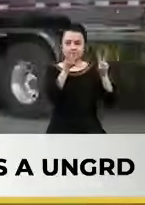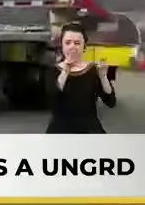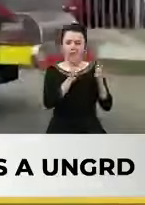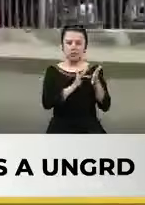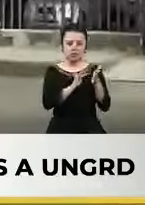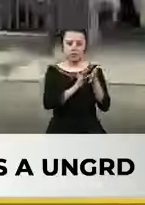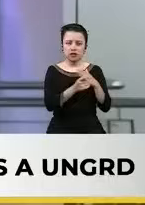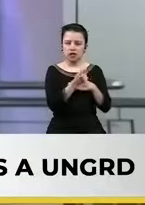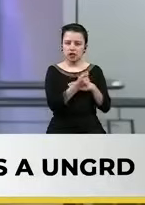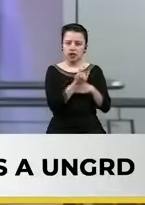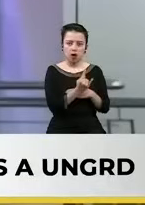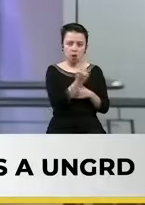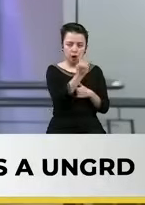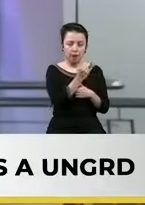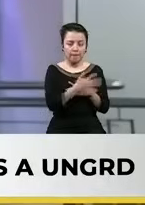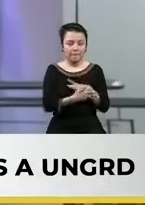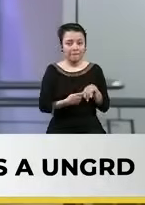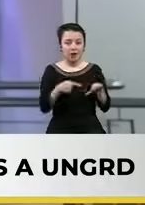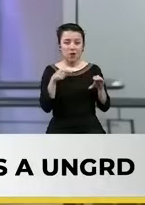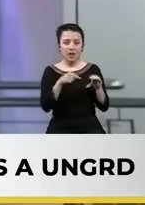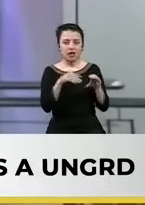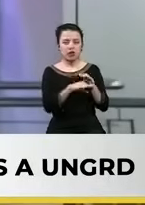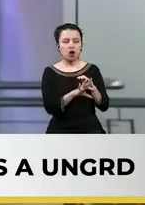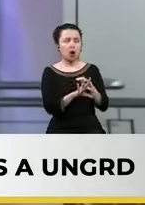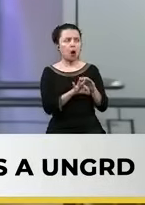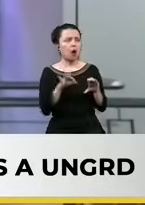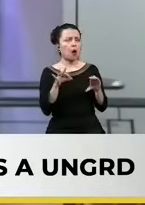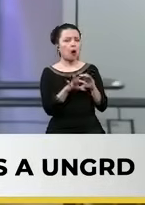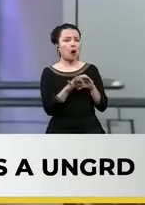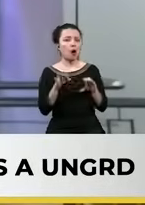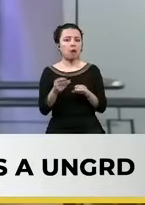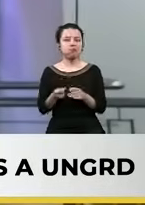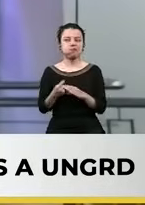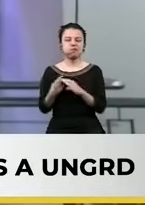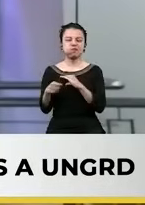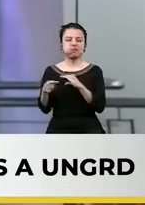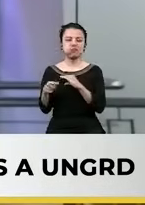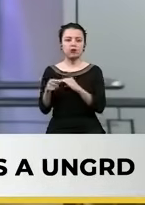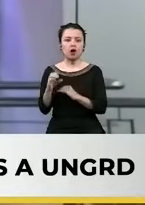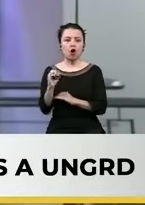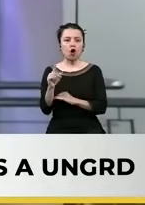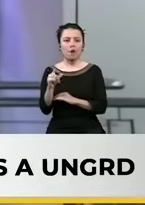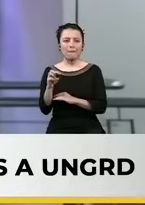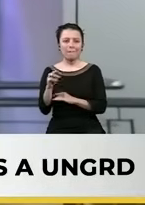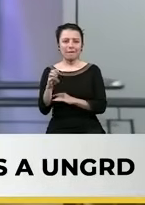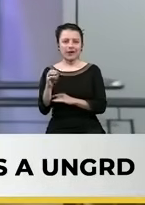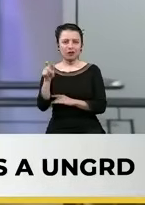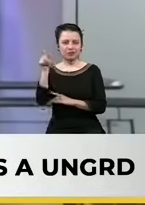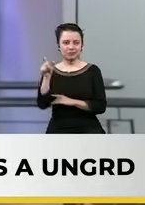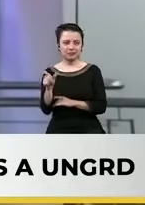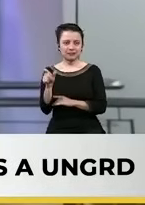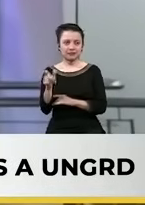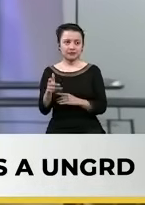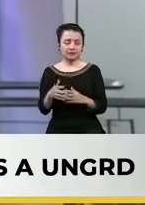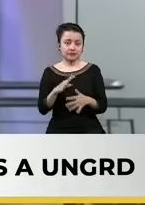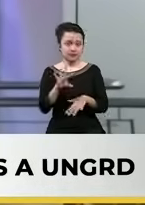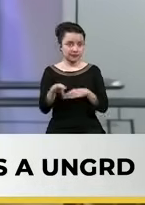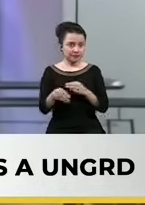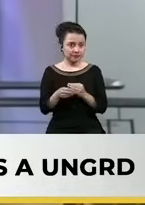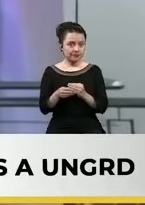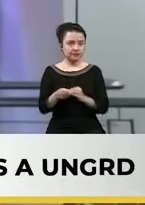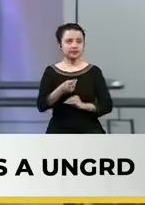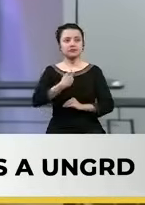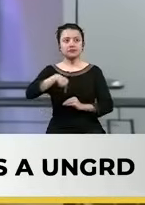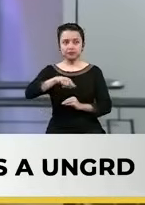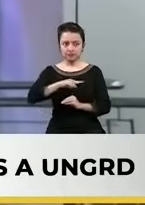especiales en específico. Sin embargo, decidieron entregárselos a Olmedo López. Pero adicional a este documento, nosotros también